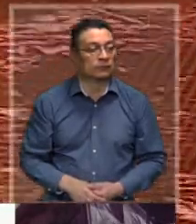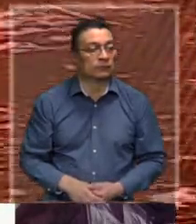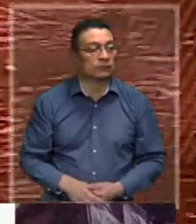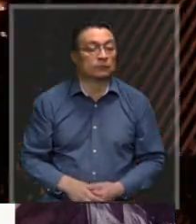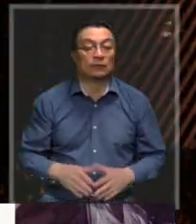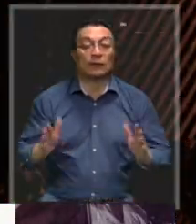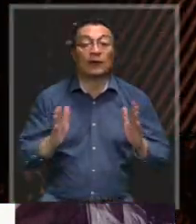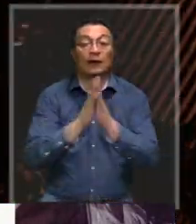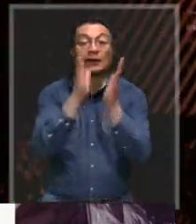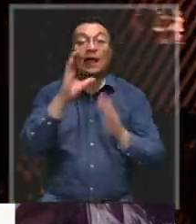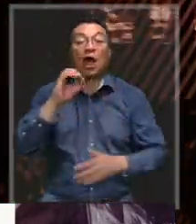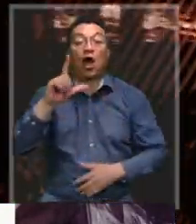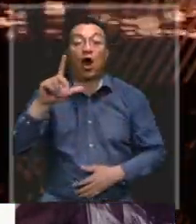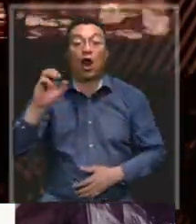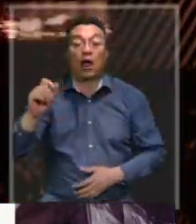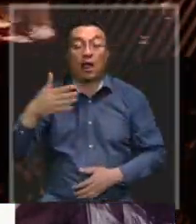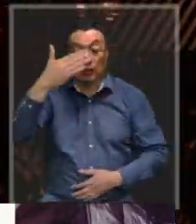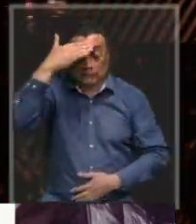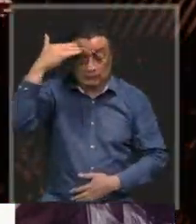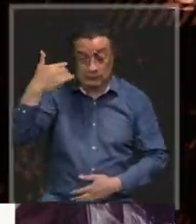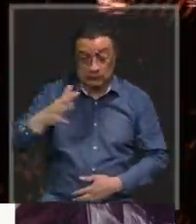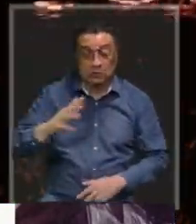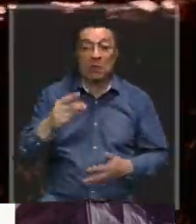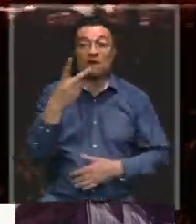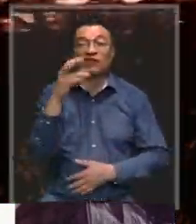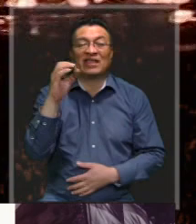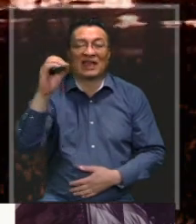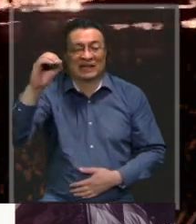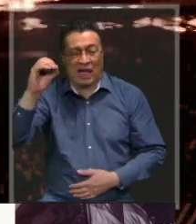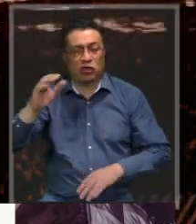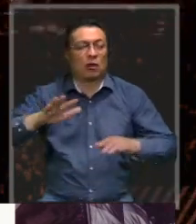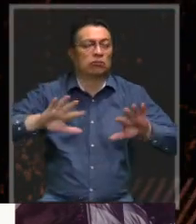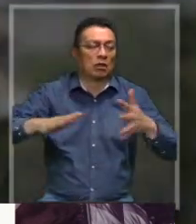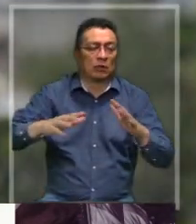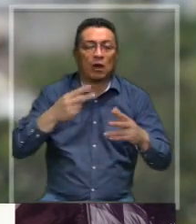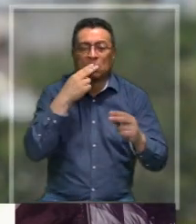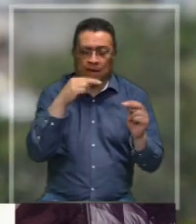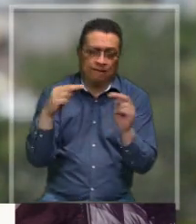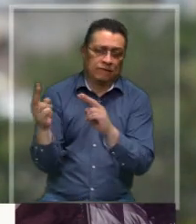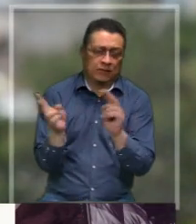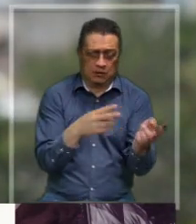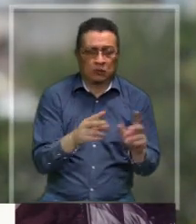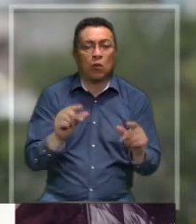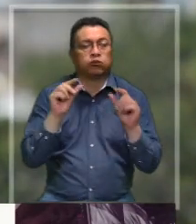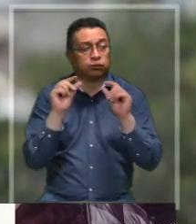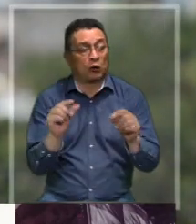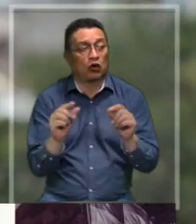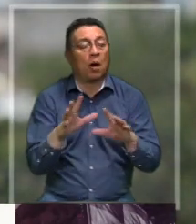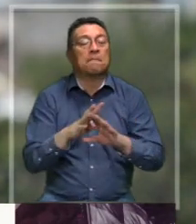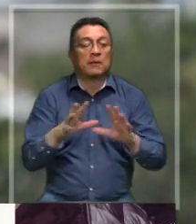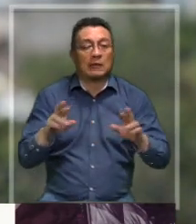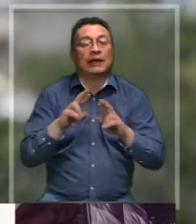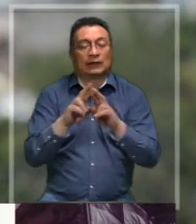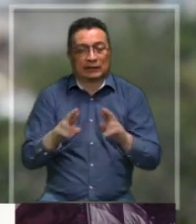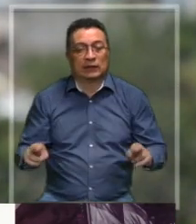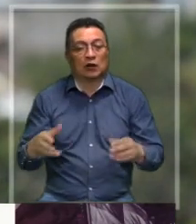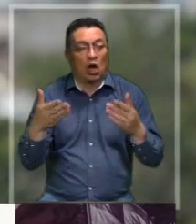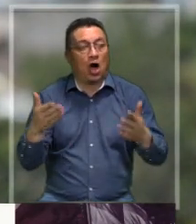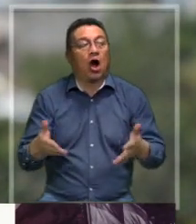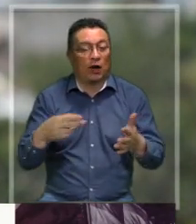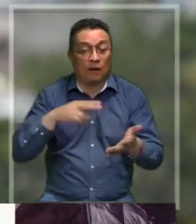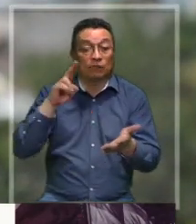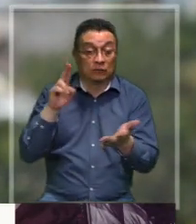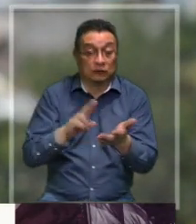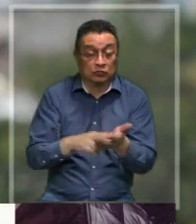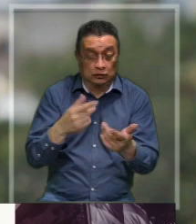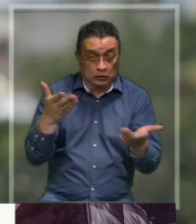Santa Olga amanece con una temperatura cercana a los 20 grados, corre un poco de viento y está mucho, mucho más tranquila, en un verdadero contrapunto